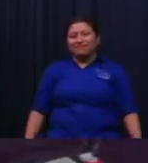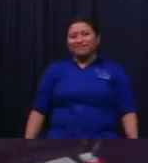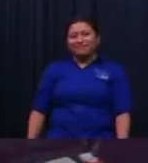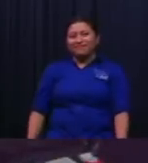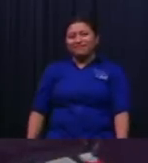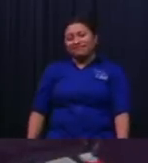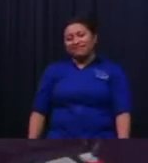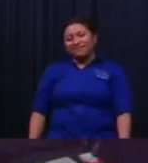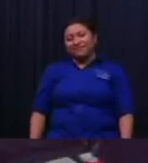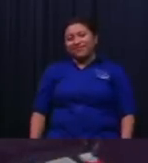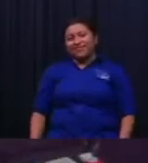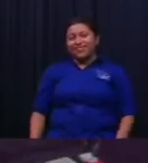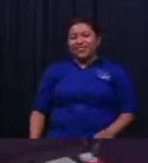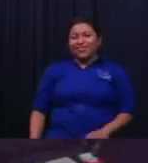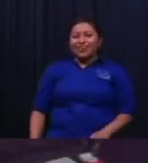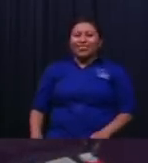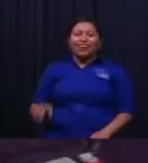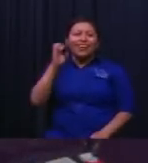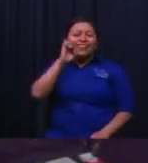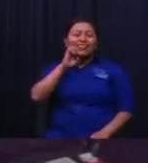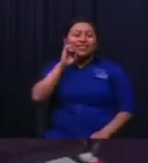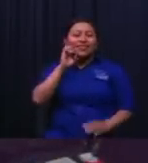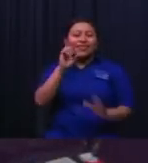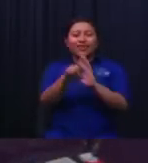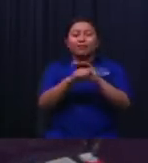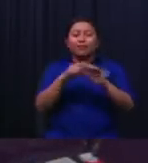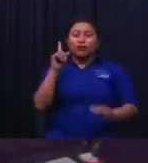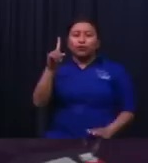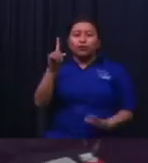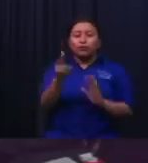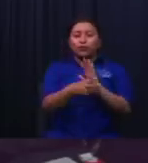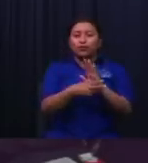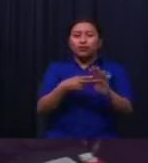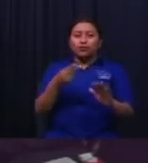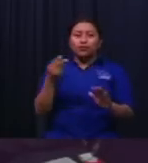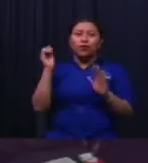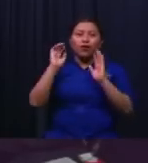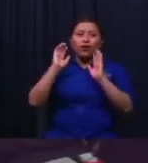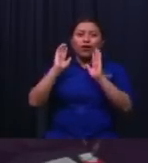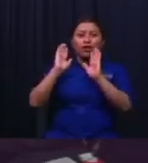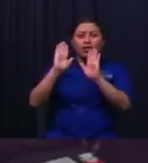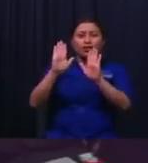Mire, Esther 1:10. ¿Sabe qué voy a hacer? Voy a quitar esto.